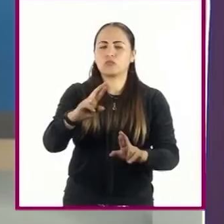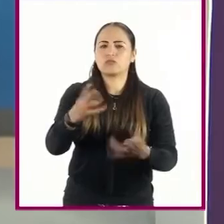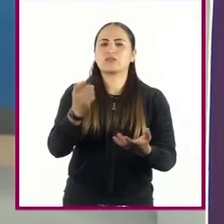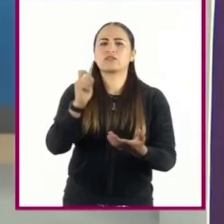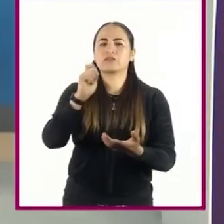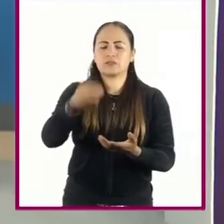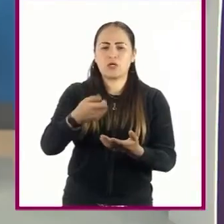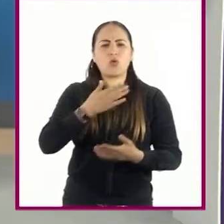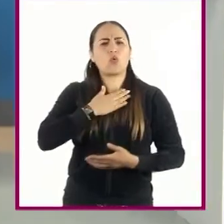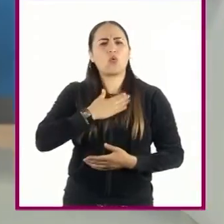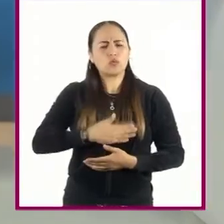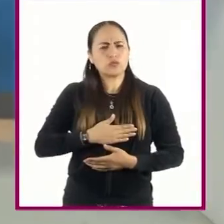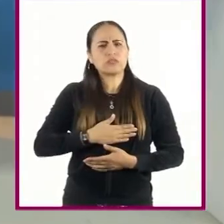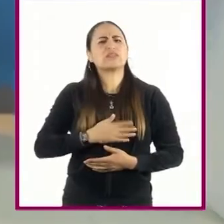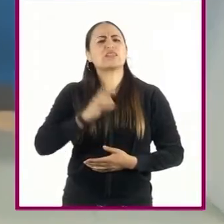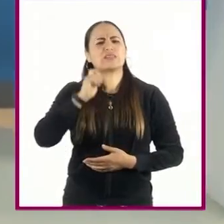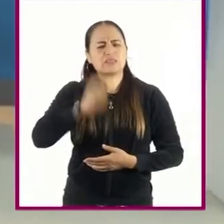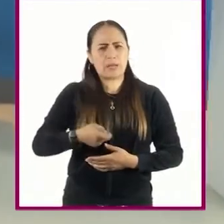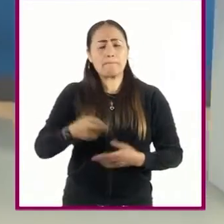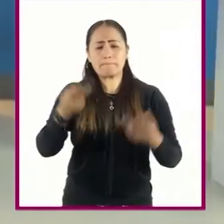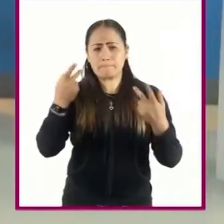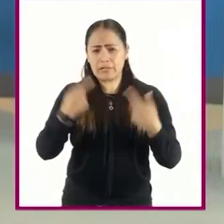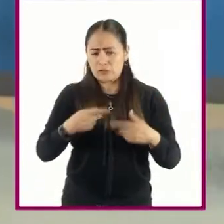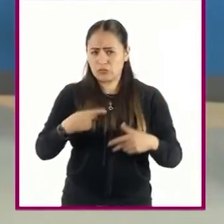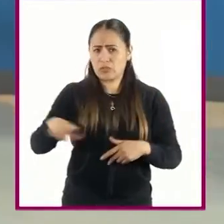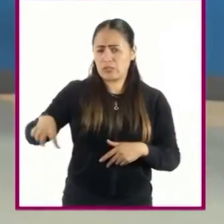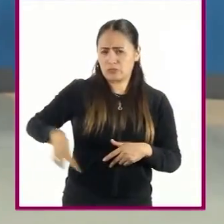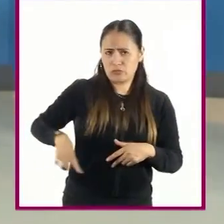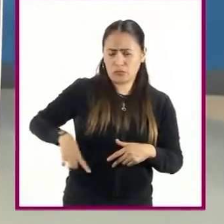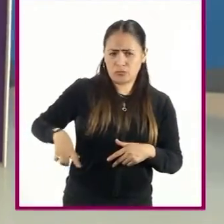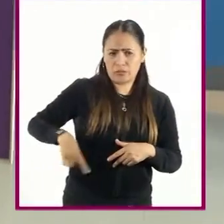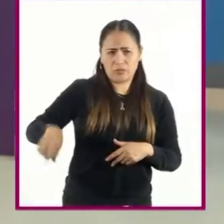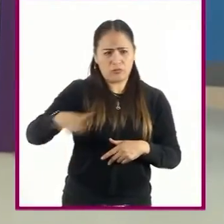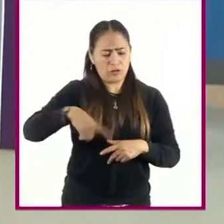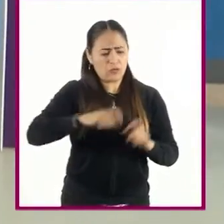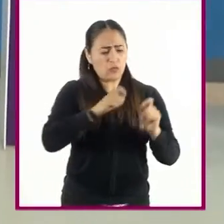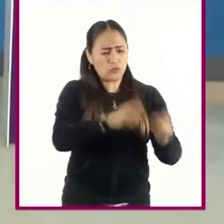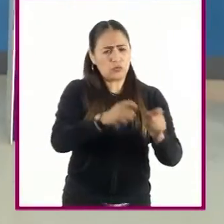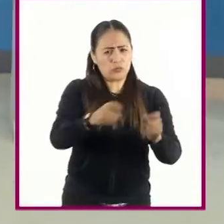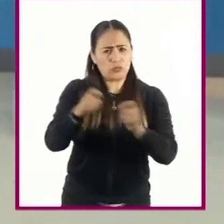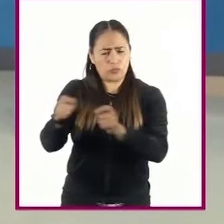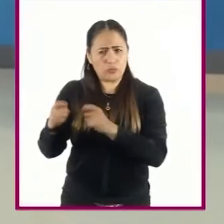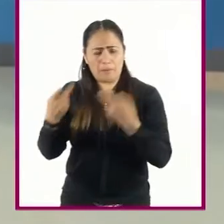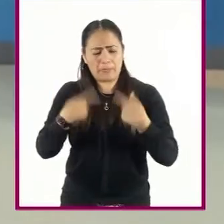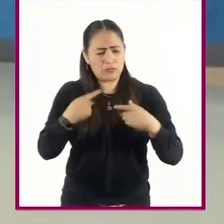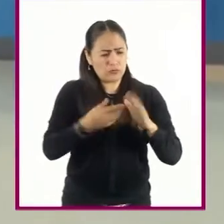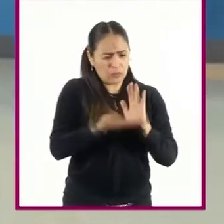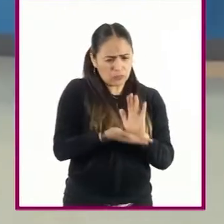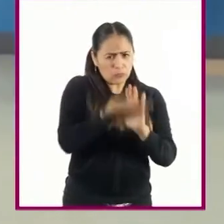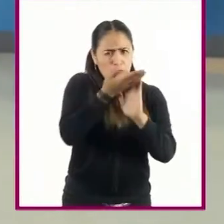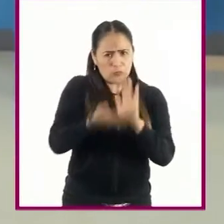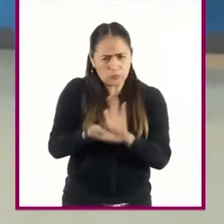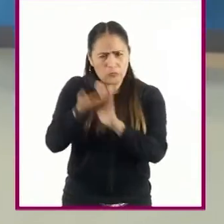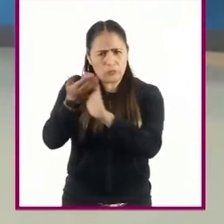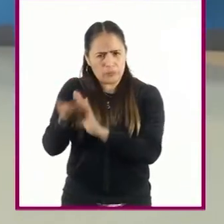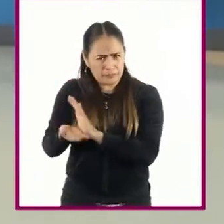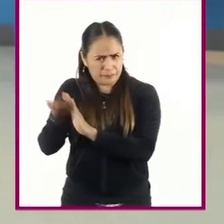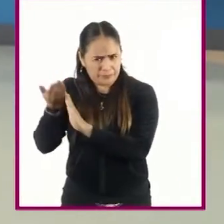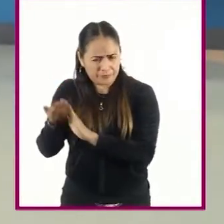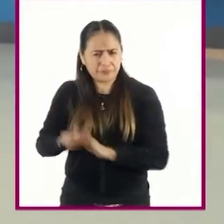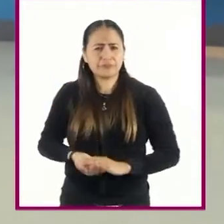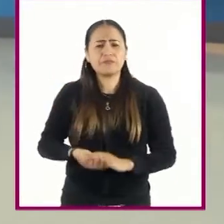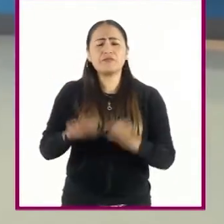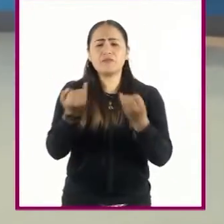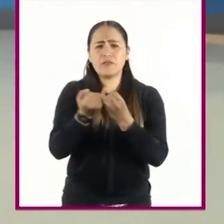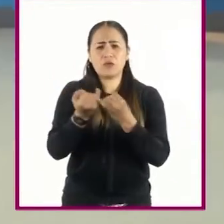reconoce cuando la sociedad brinda a sus miembros condiciones para crecer, cuando se pretende el adecuado, proporcionado